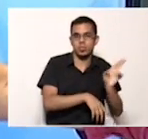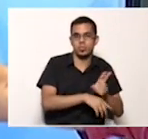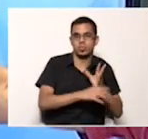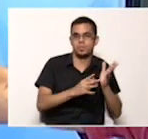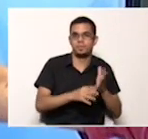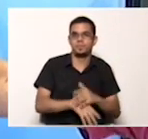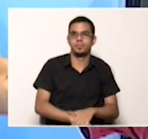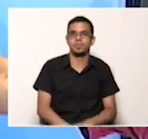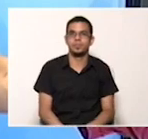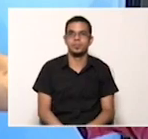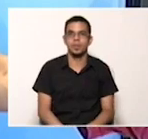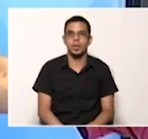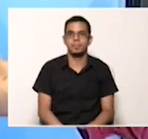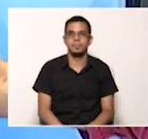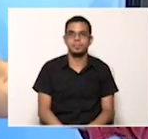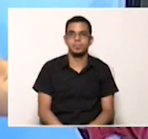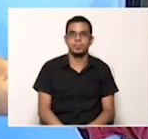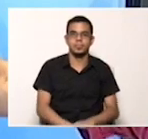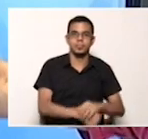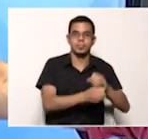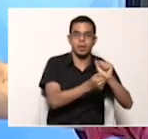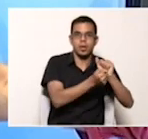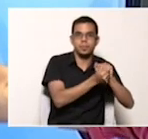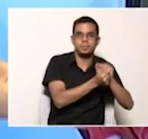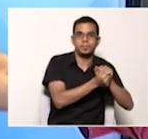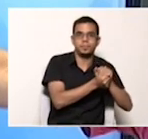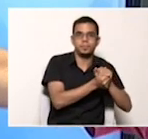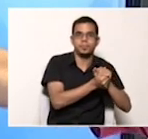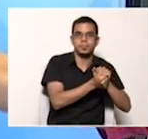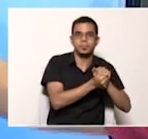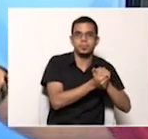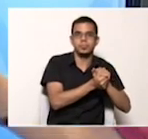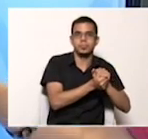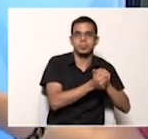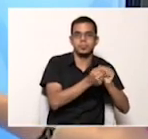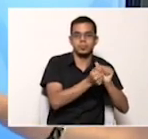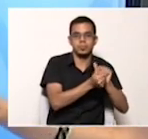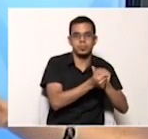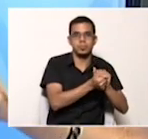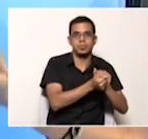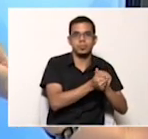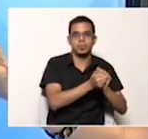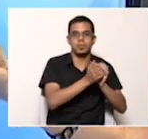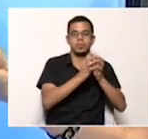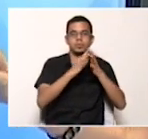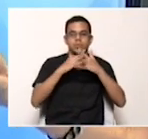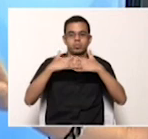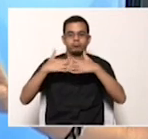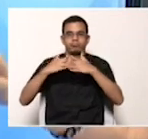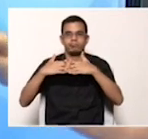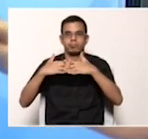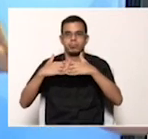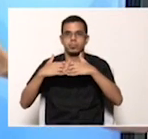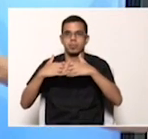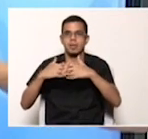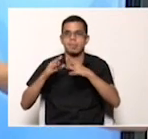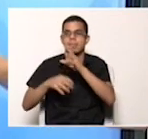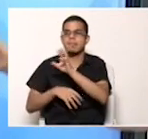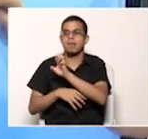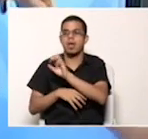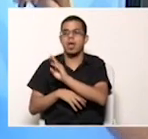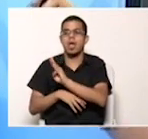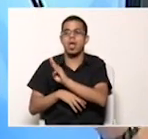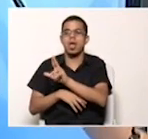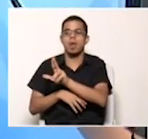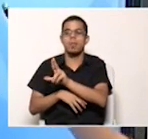punto de fusión, que es el paso, es la temperatura a la cual un sólido pasa a estado líquido. La temperatura de ebullición cuando pasa de